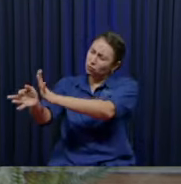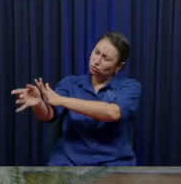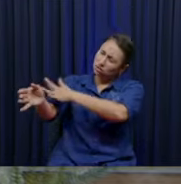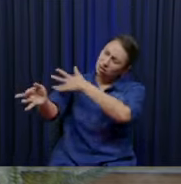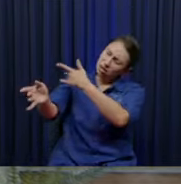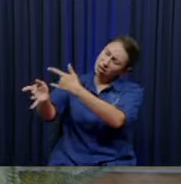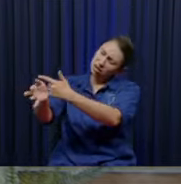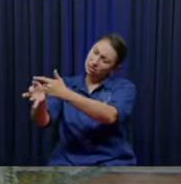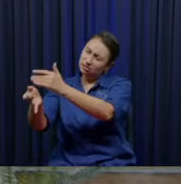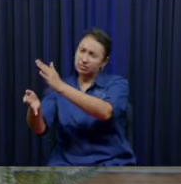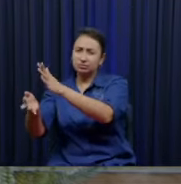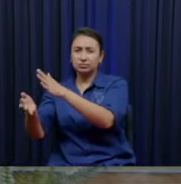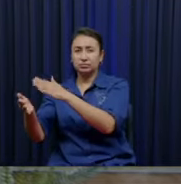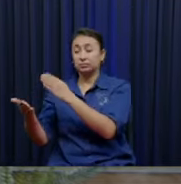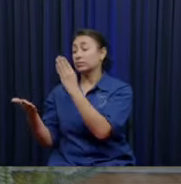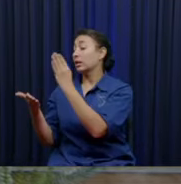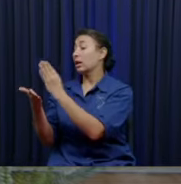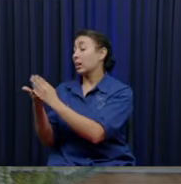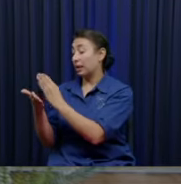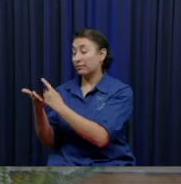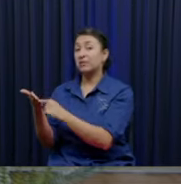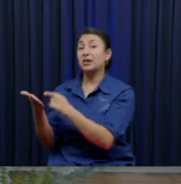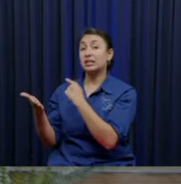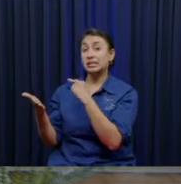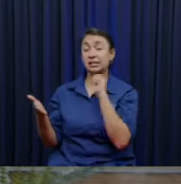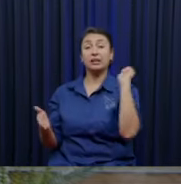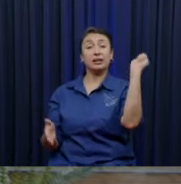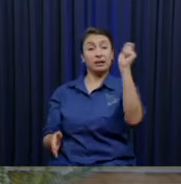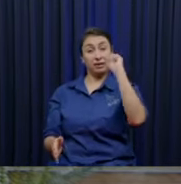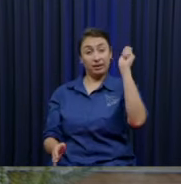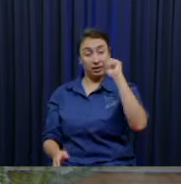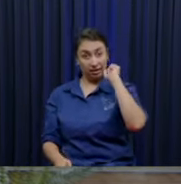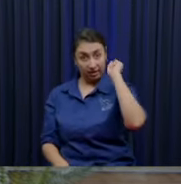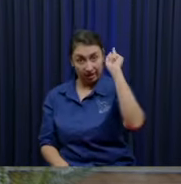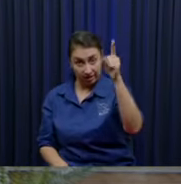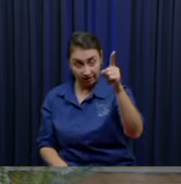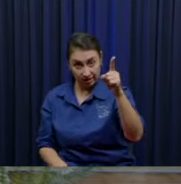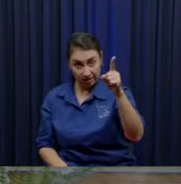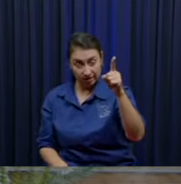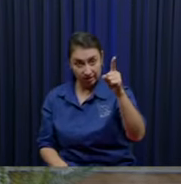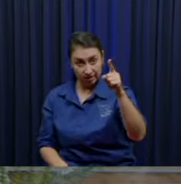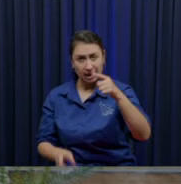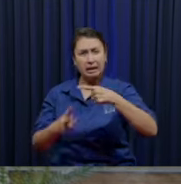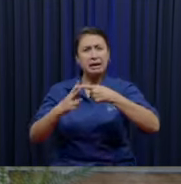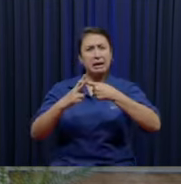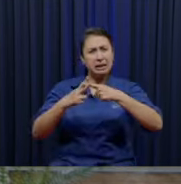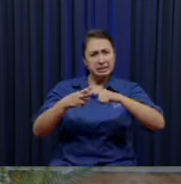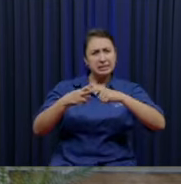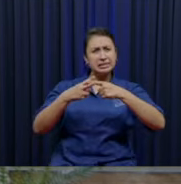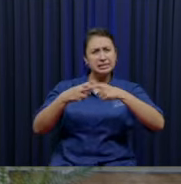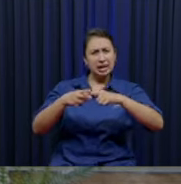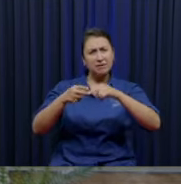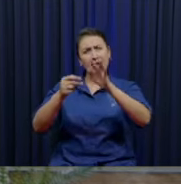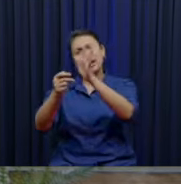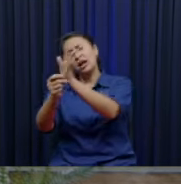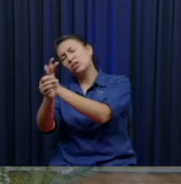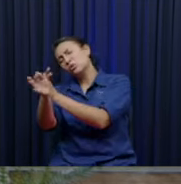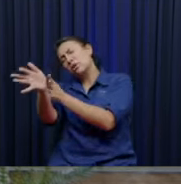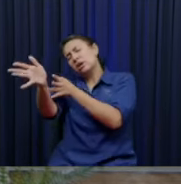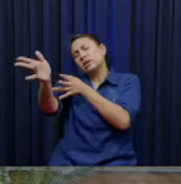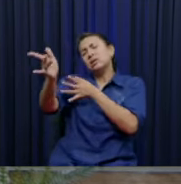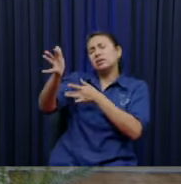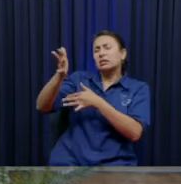agarraba el arpa, tronan, y el otro se calmaba. Hasta el demonio decía, no, tranquilos, tranquilos.